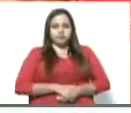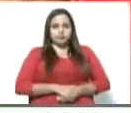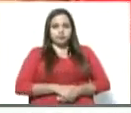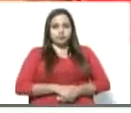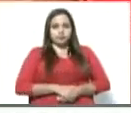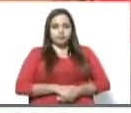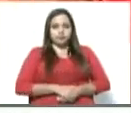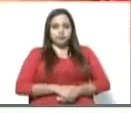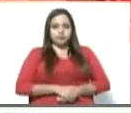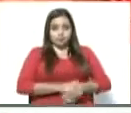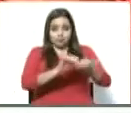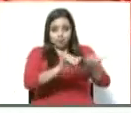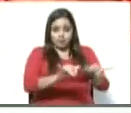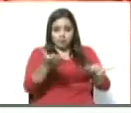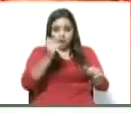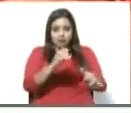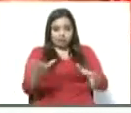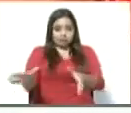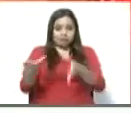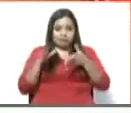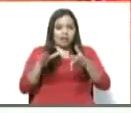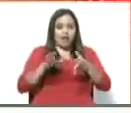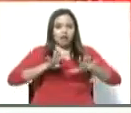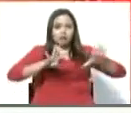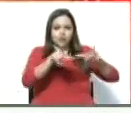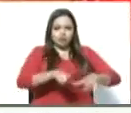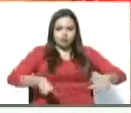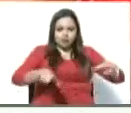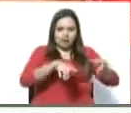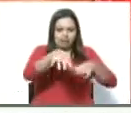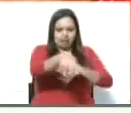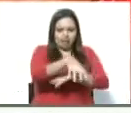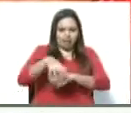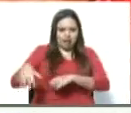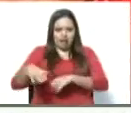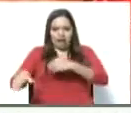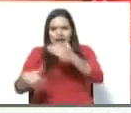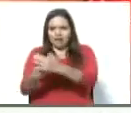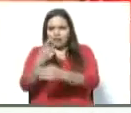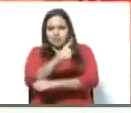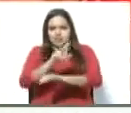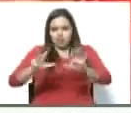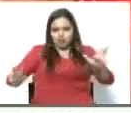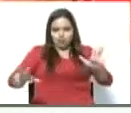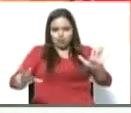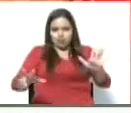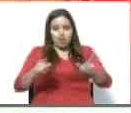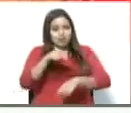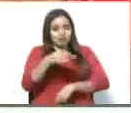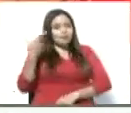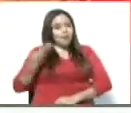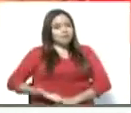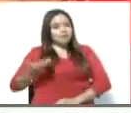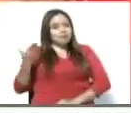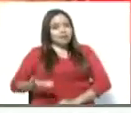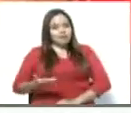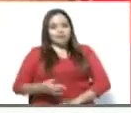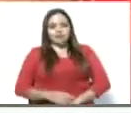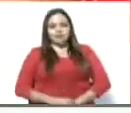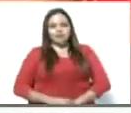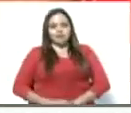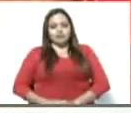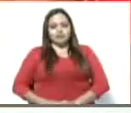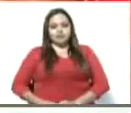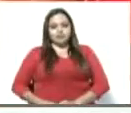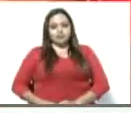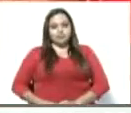Por ejemplo, pasó de ganar en 9 departamentos a 18. Eso es muy importante.